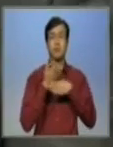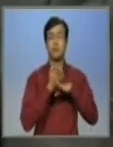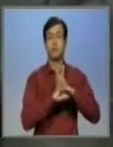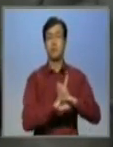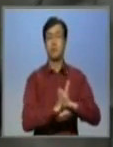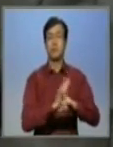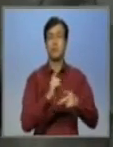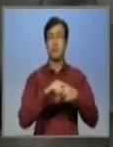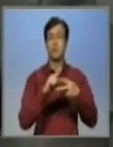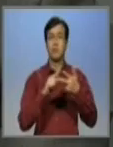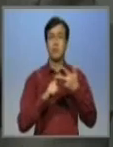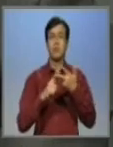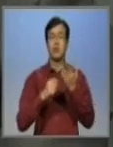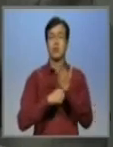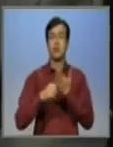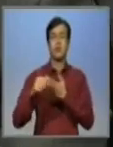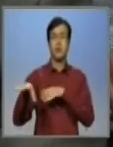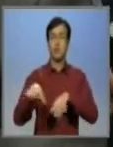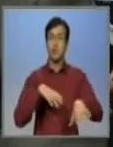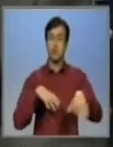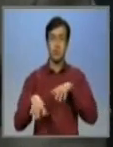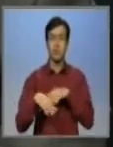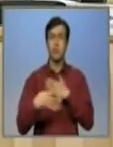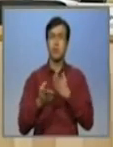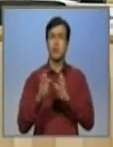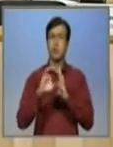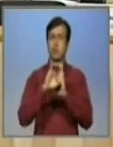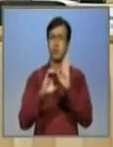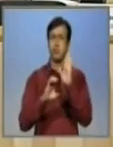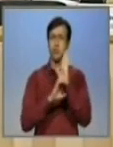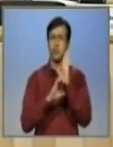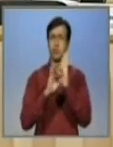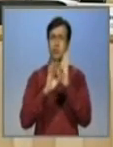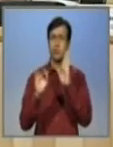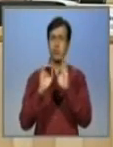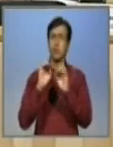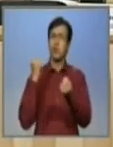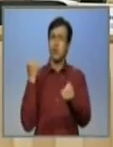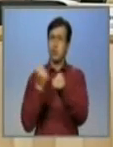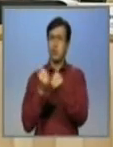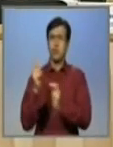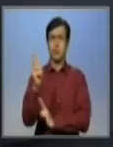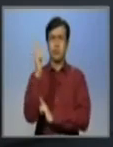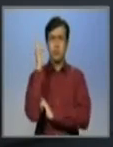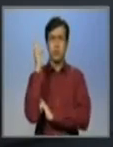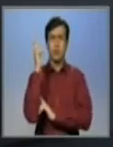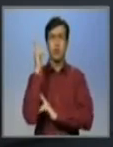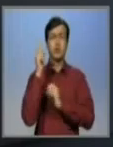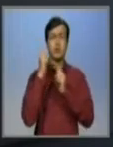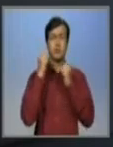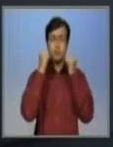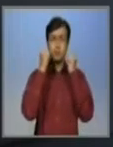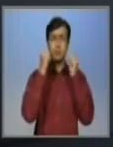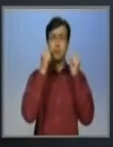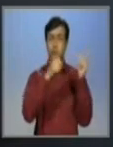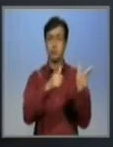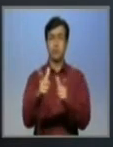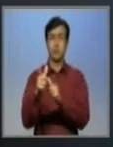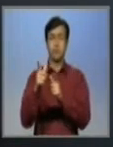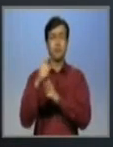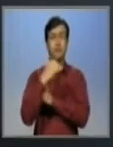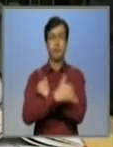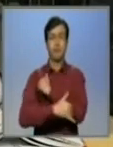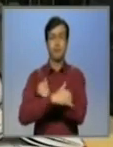coordinador de Seguridad para defender, entre otros temas, la enmienda que plantea el apoyo de las Fuerzas Armadas a la seguridad integral del país, conjuntamente